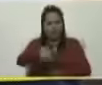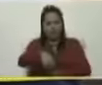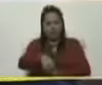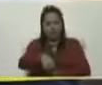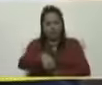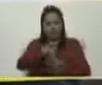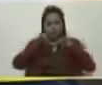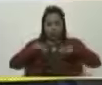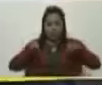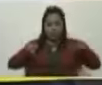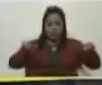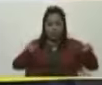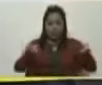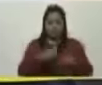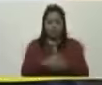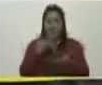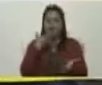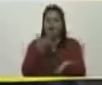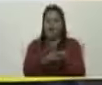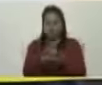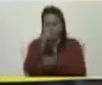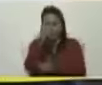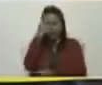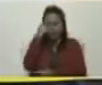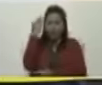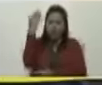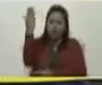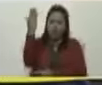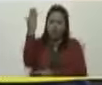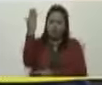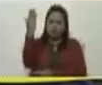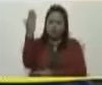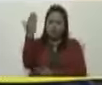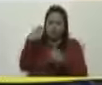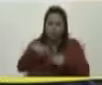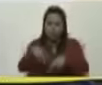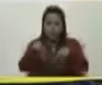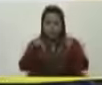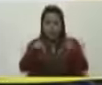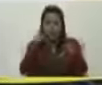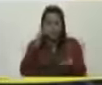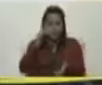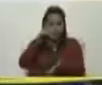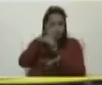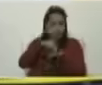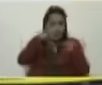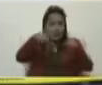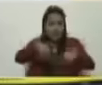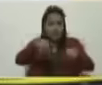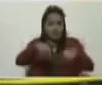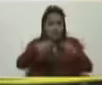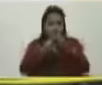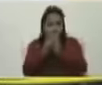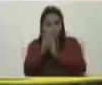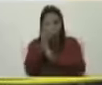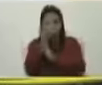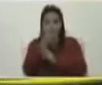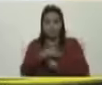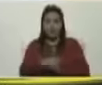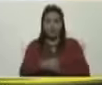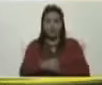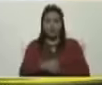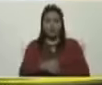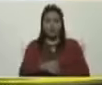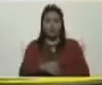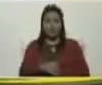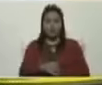presentes. Agradecerles primero que nada a Dios por la oportunidad de hoy estar aquí en estas instalaciones del Palacio de